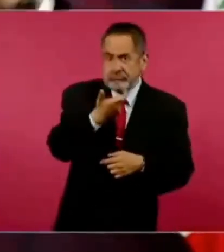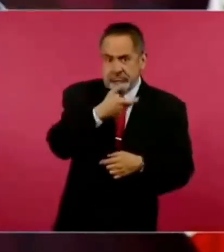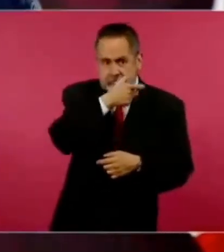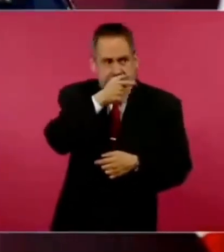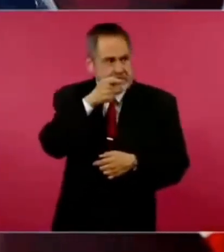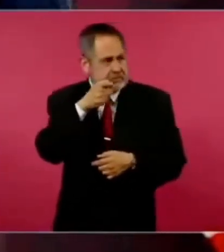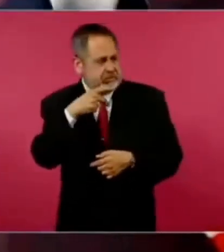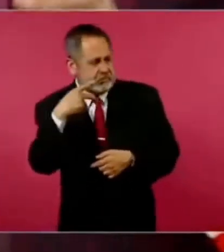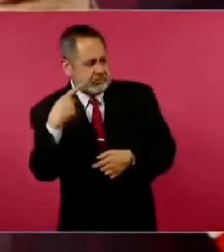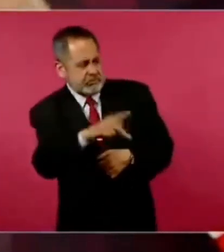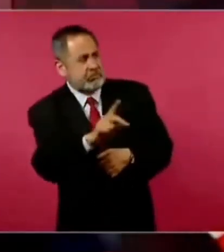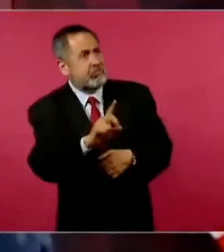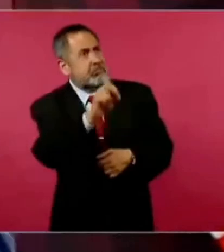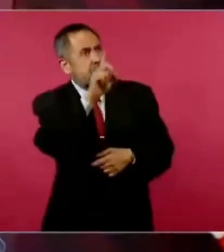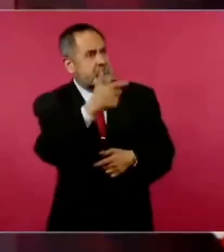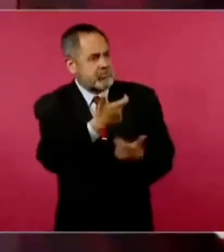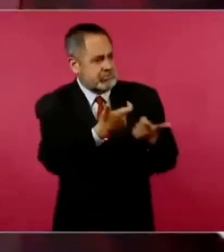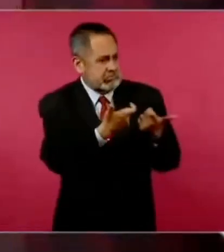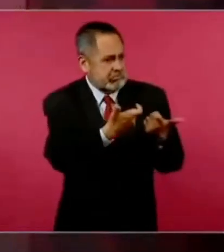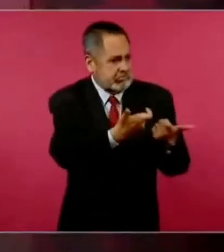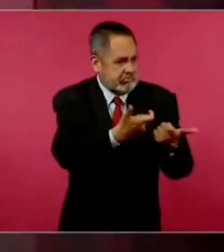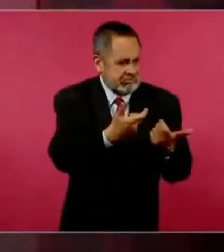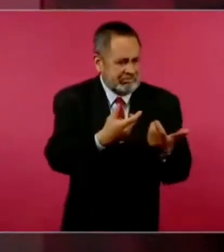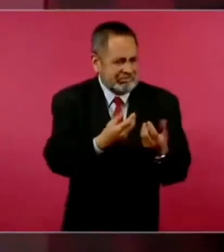Su Dios es el dinero.